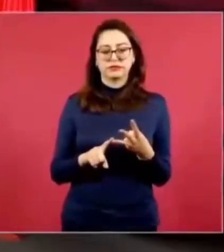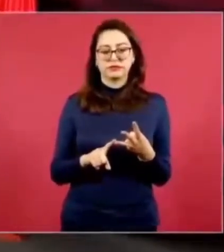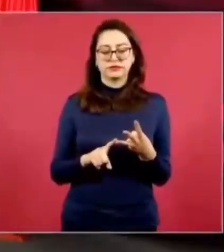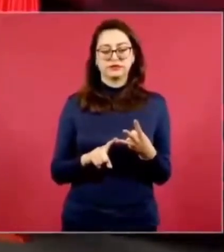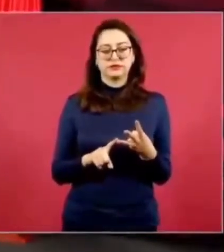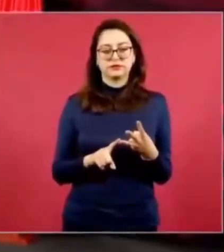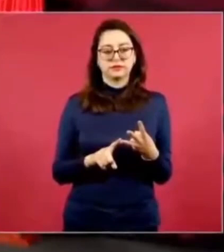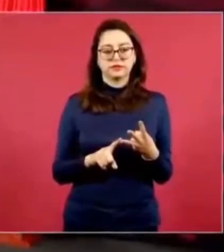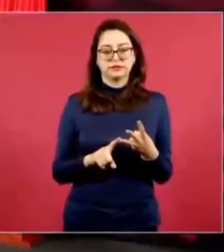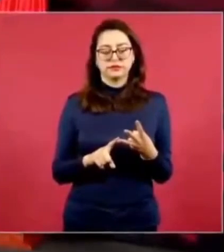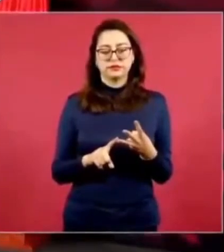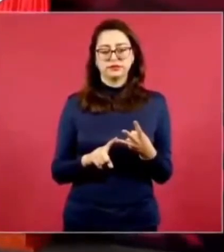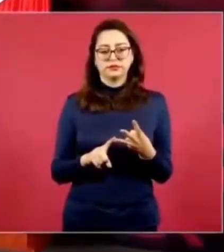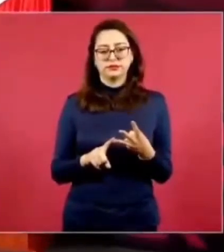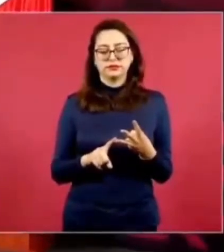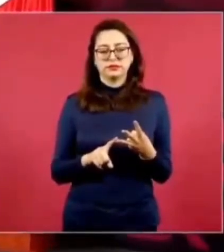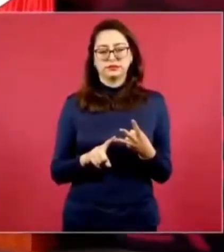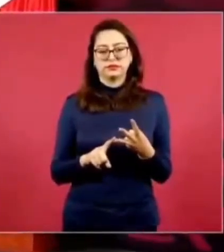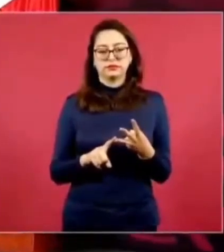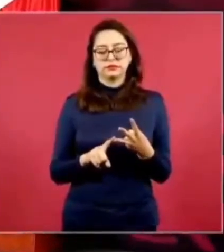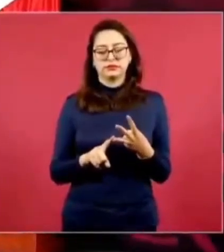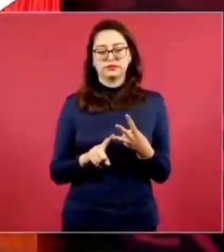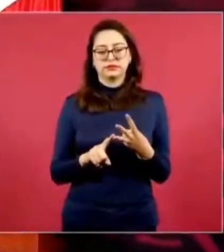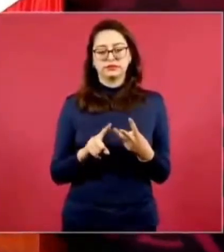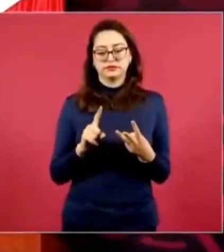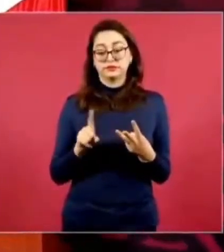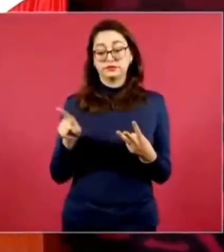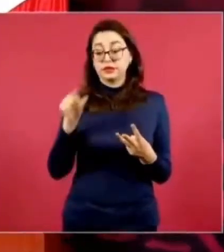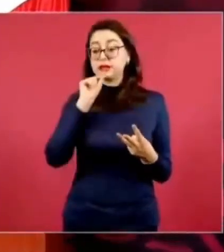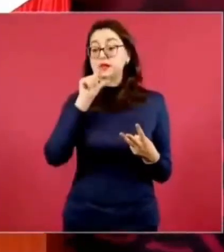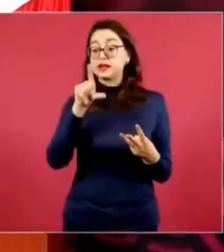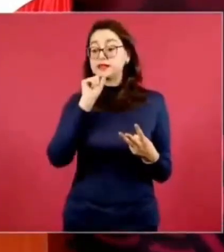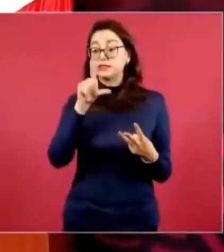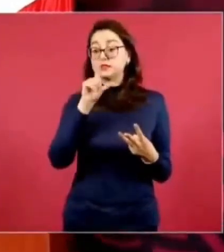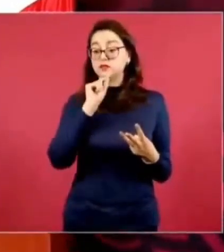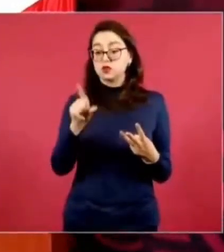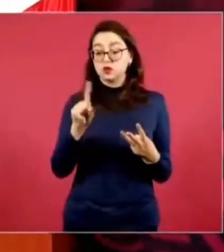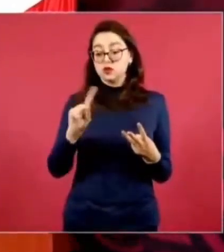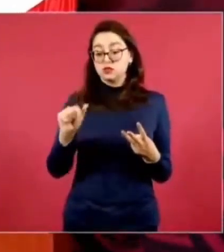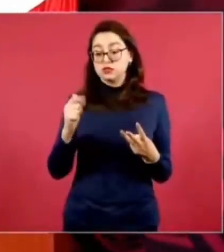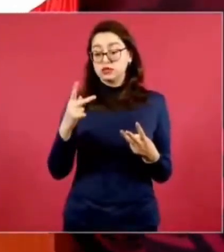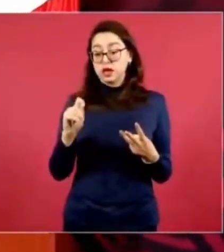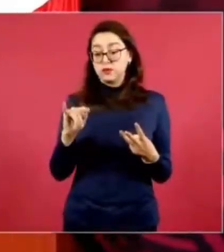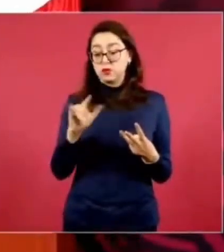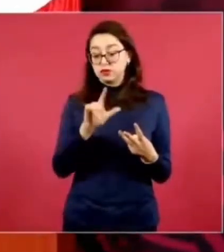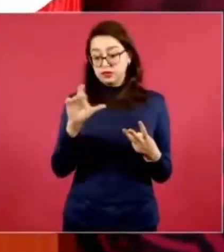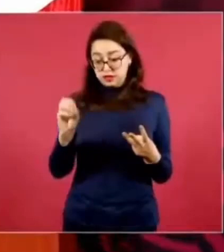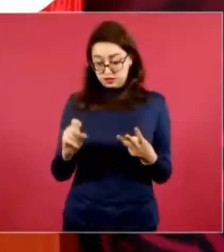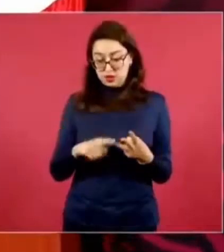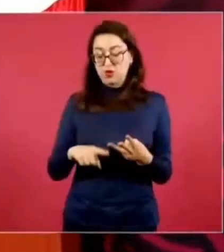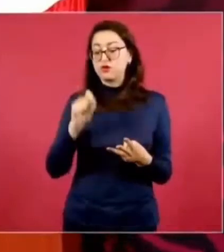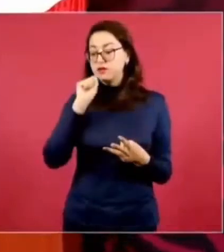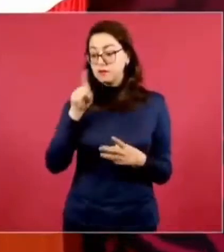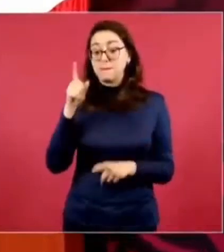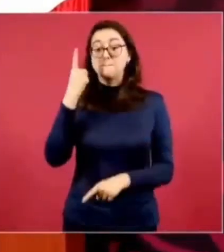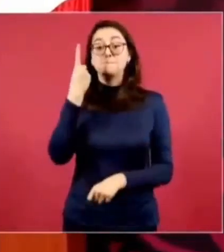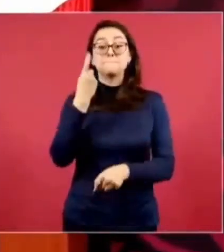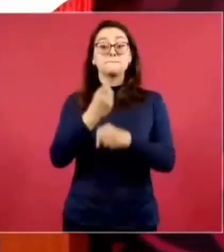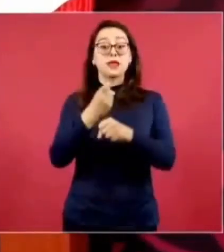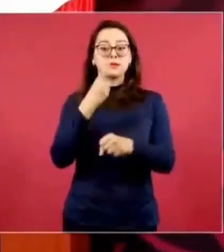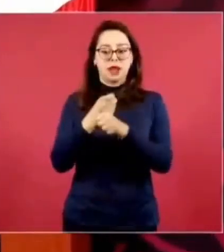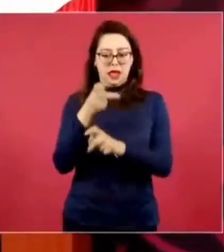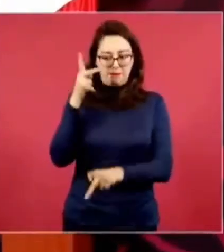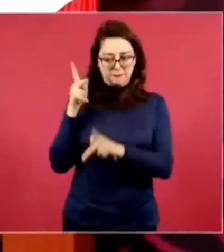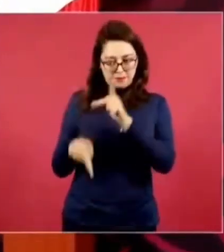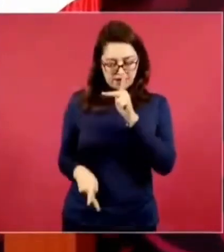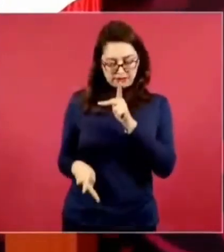de Los Altos de Jalisco de zapotillo de la presa de zapotillo que es un un